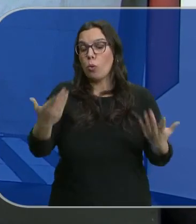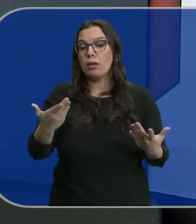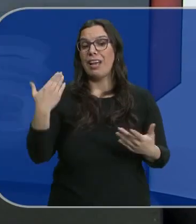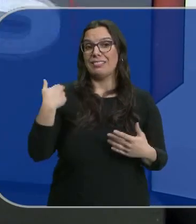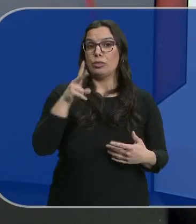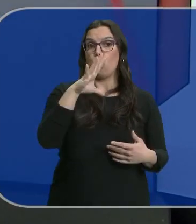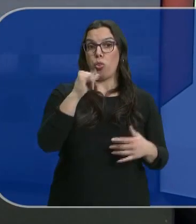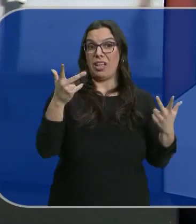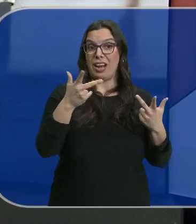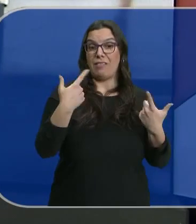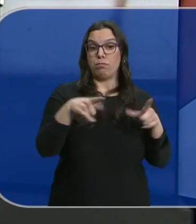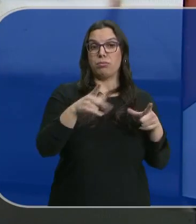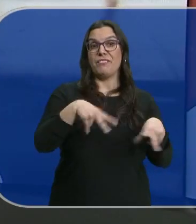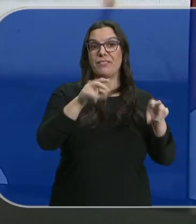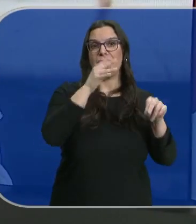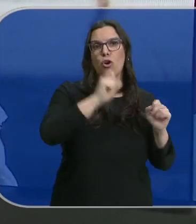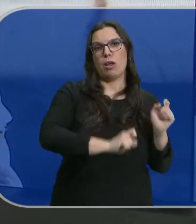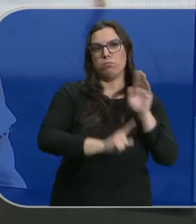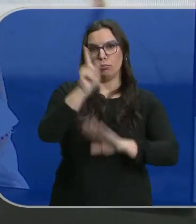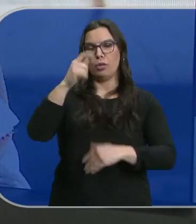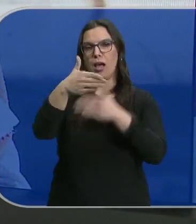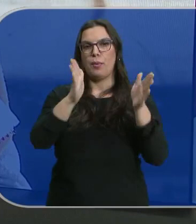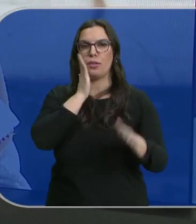estaba ingresado. Sandra Basallo, volvemos contigo.